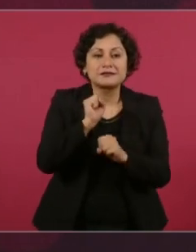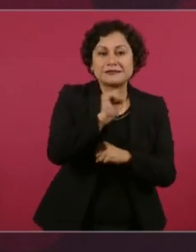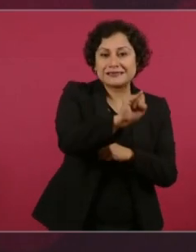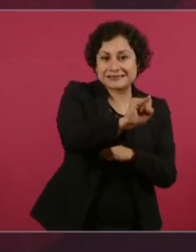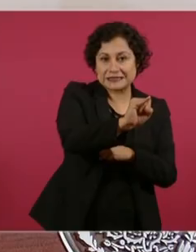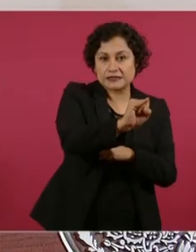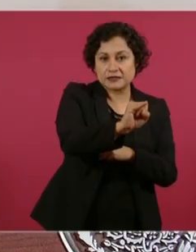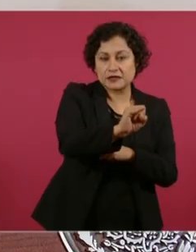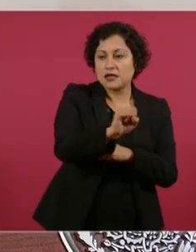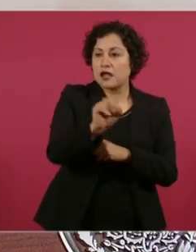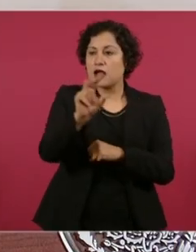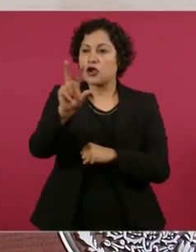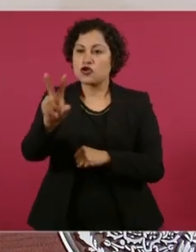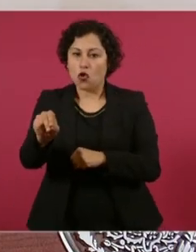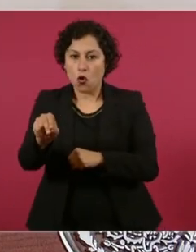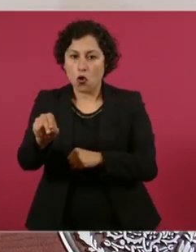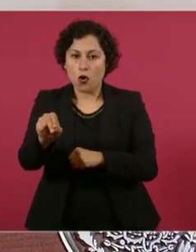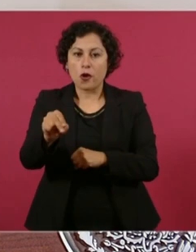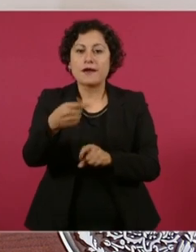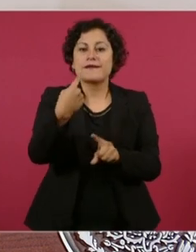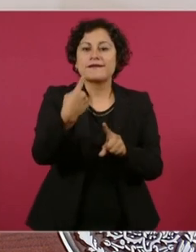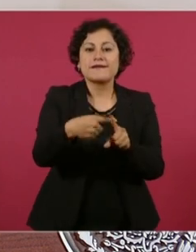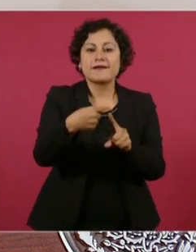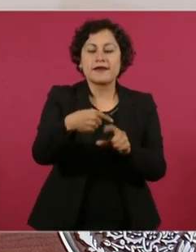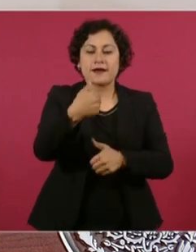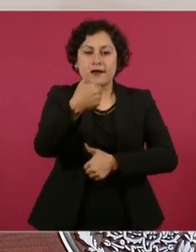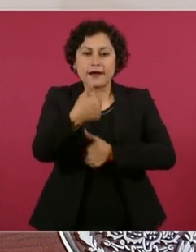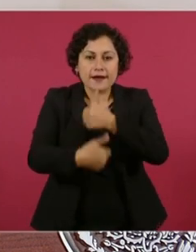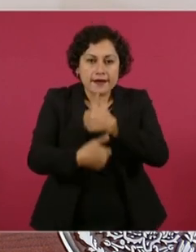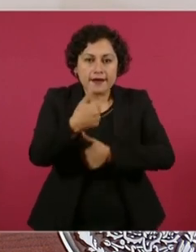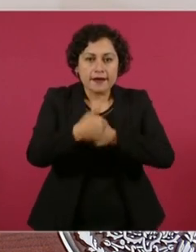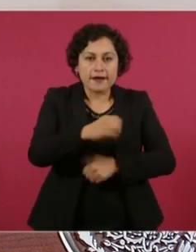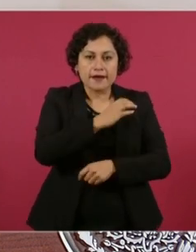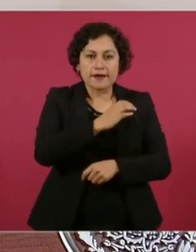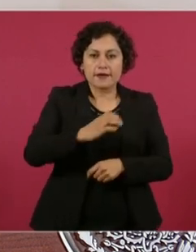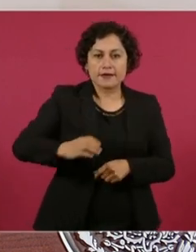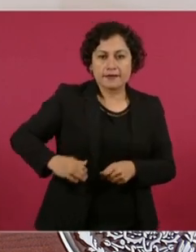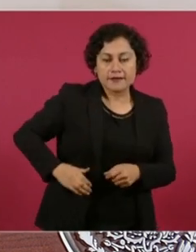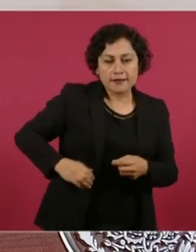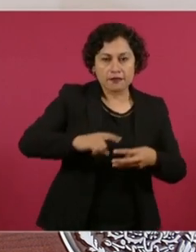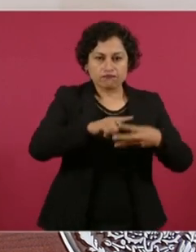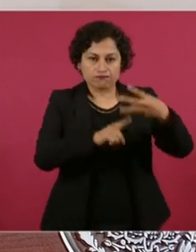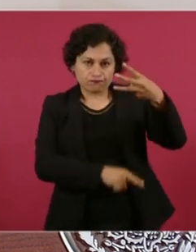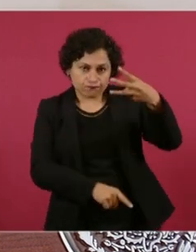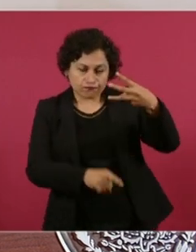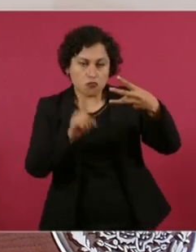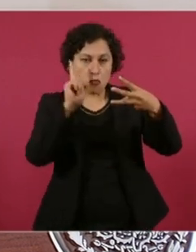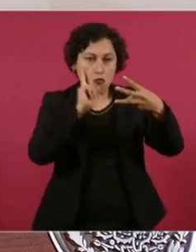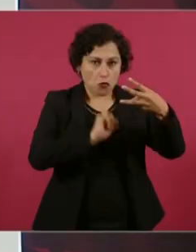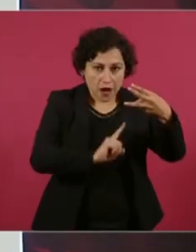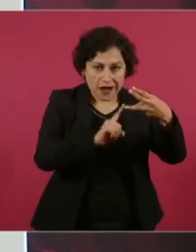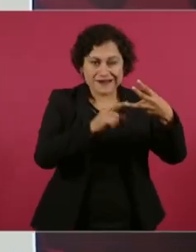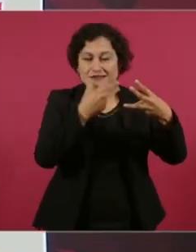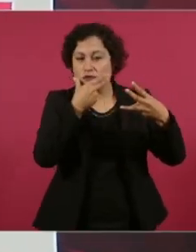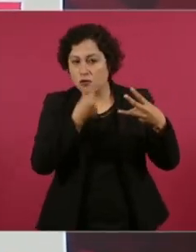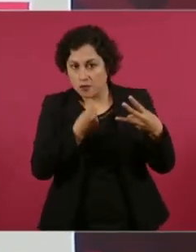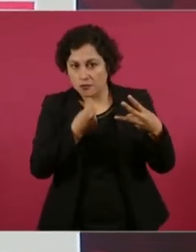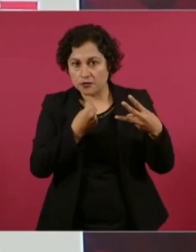de las precandidatas y el precandidato. Y resulta